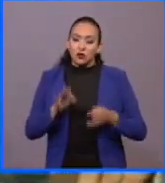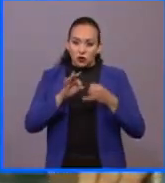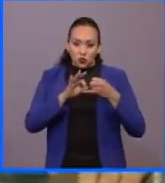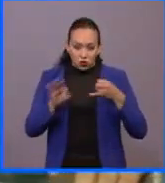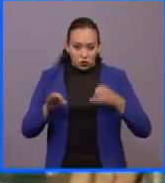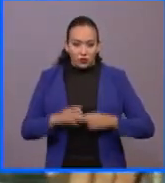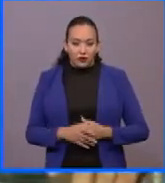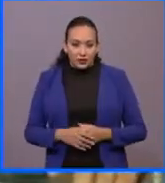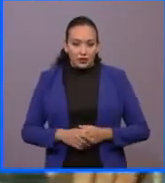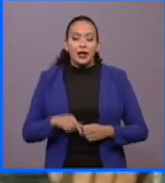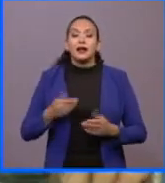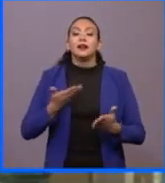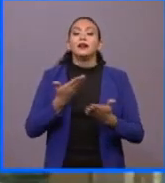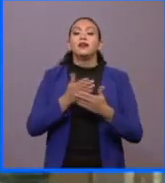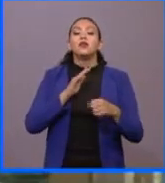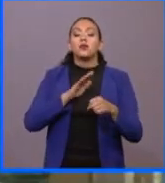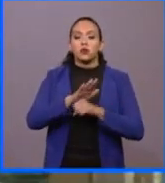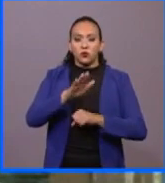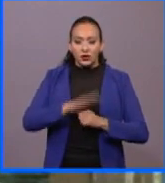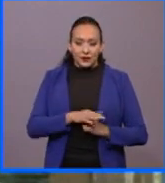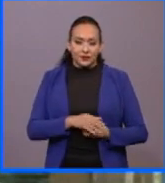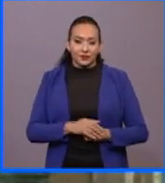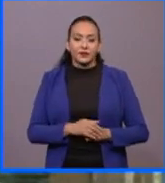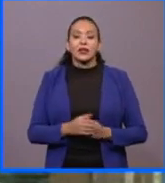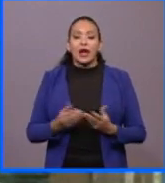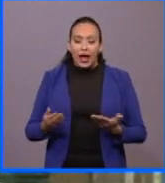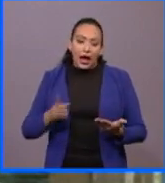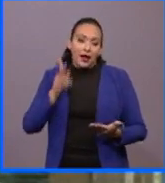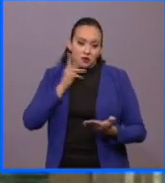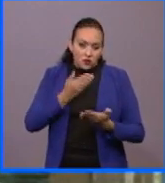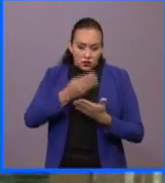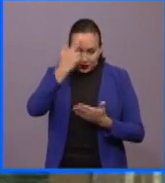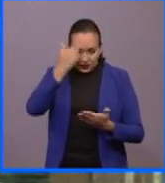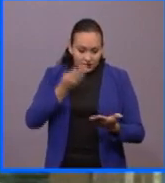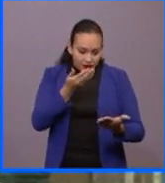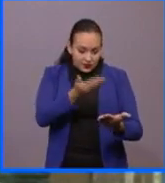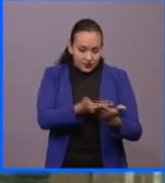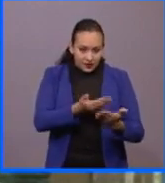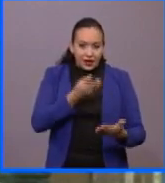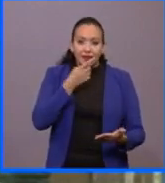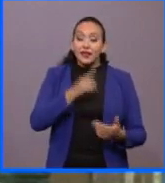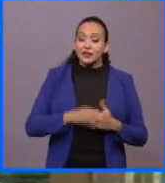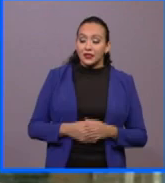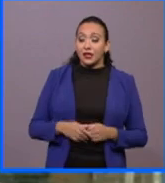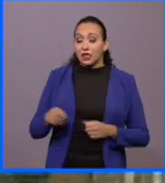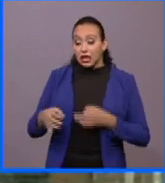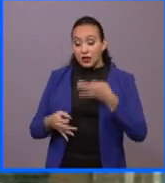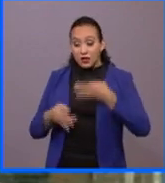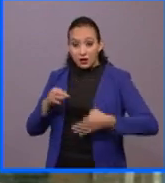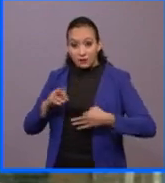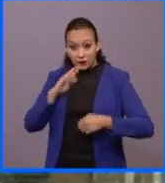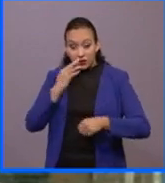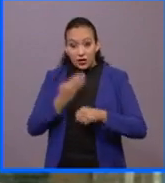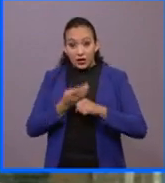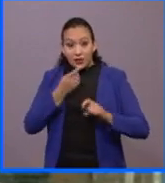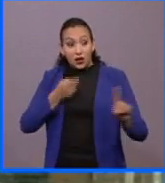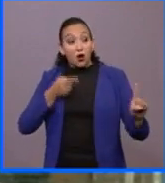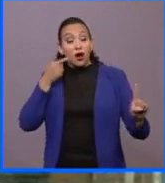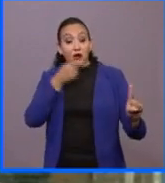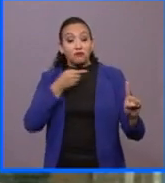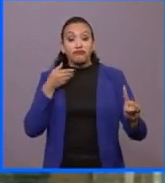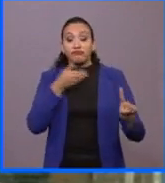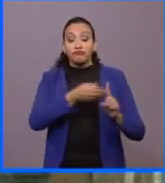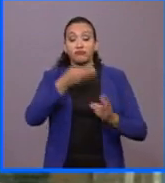Finalmente, la ponencia propone declarar sustancialmente fundados los argumentos del promovente en cuanto a que fue indebido que el tribunal responsable le impusiera la